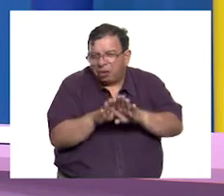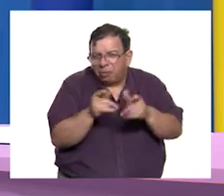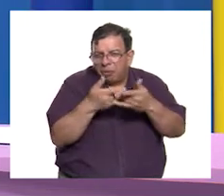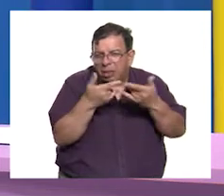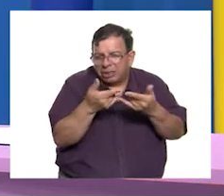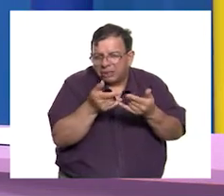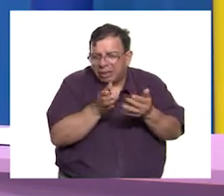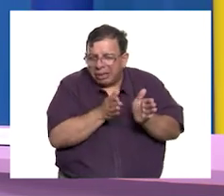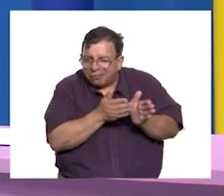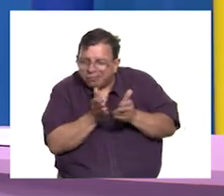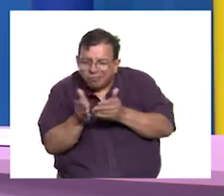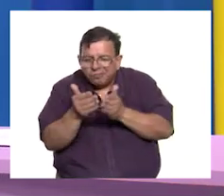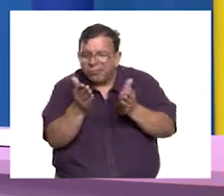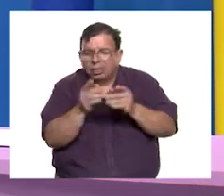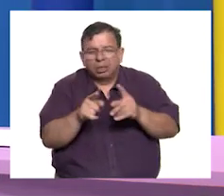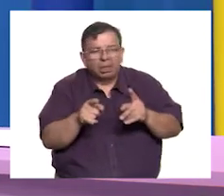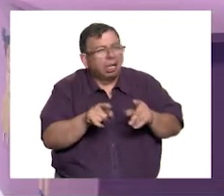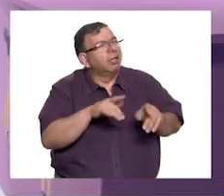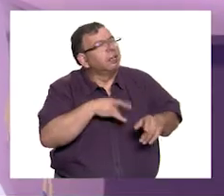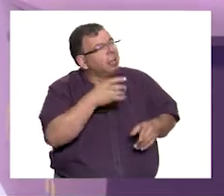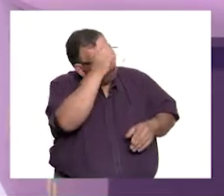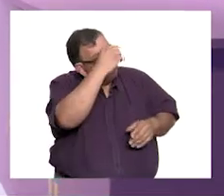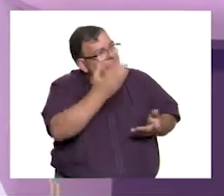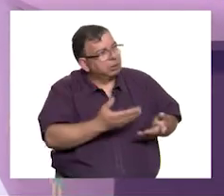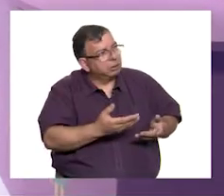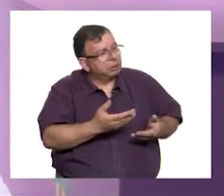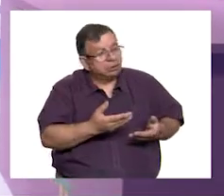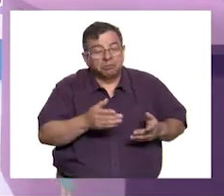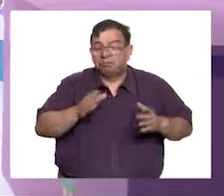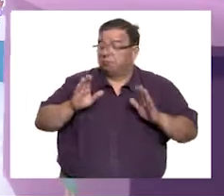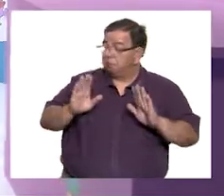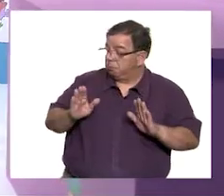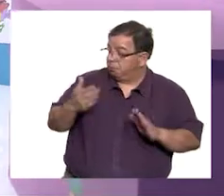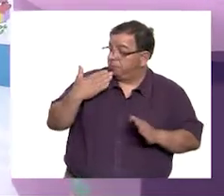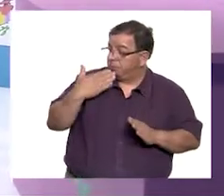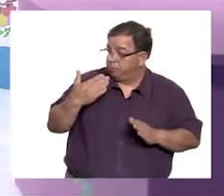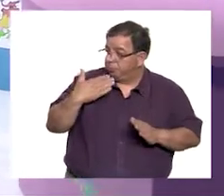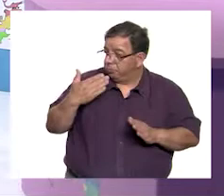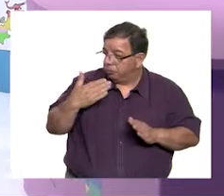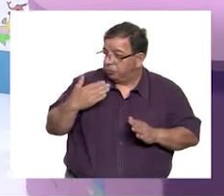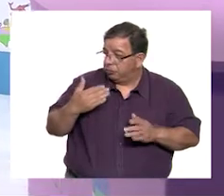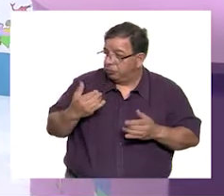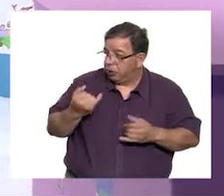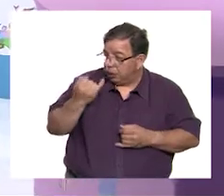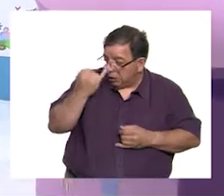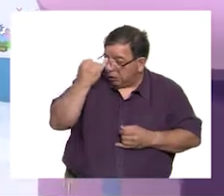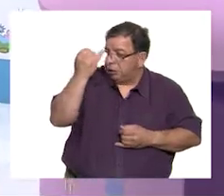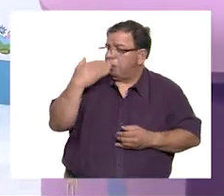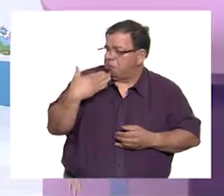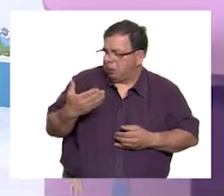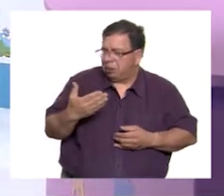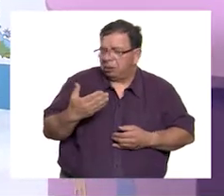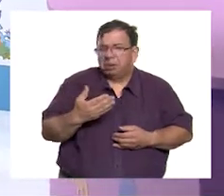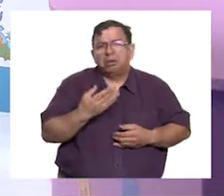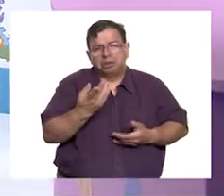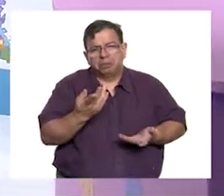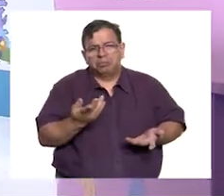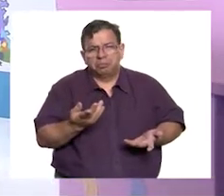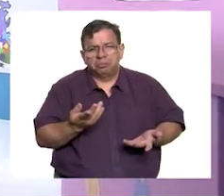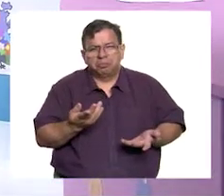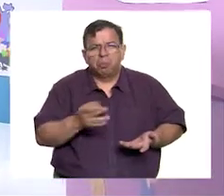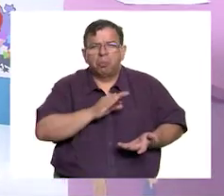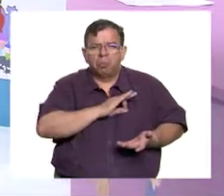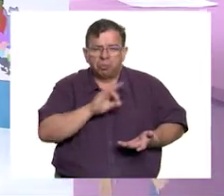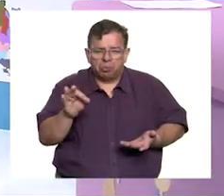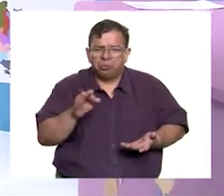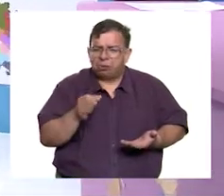vueltecita a la historia original. ¿Cómo ve, maestro? Me parece muy bien planteada su idea. Y, por supuesto, la podemos